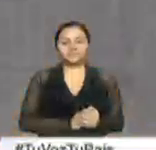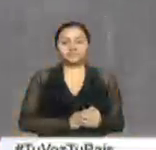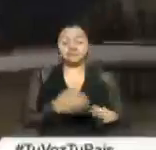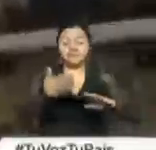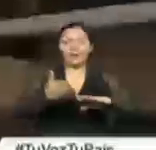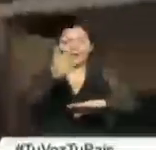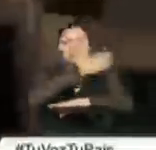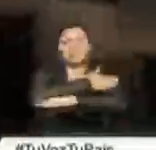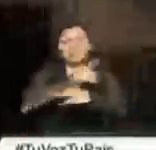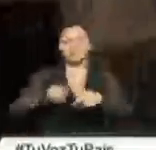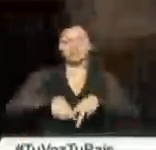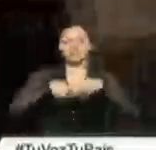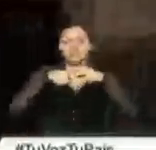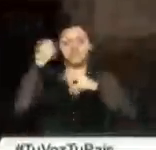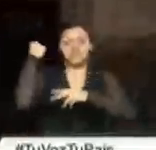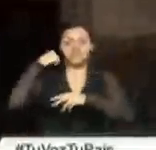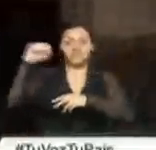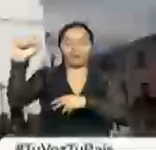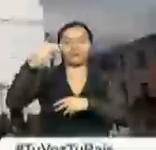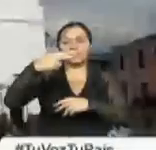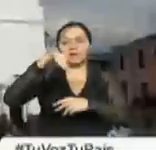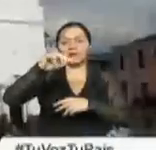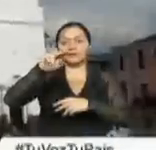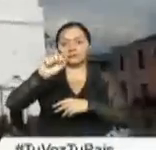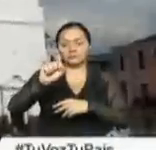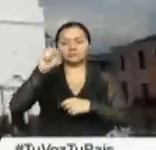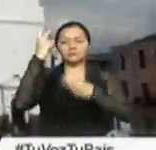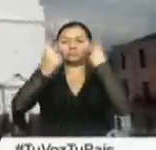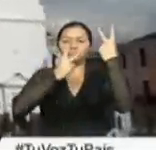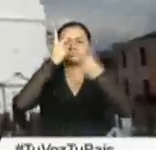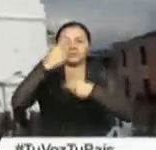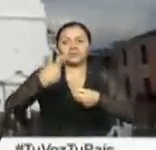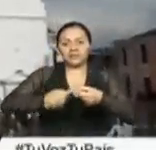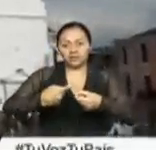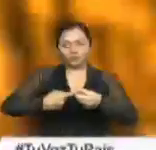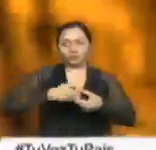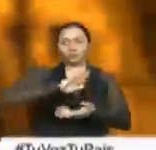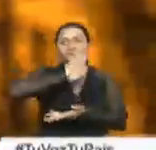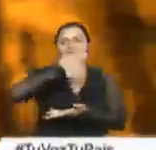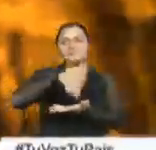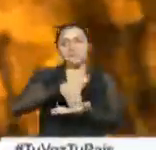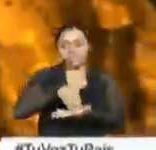Antes de iniciar su viaje, Hanisch recorre Quito, su centro histórico,